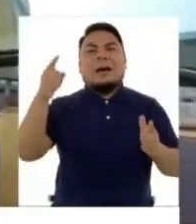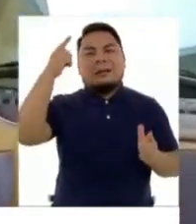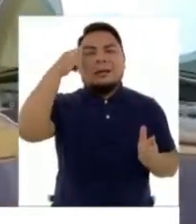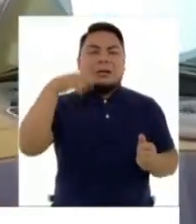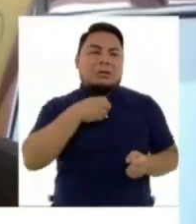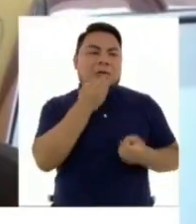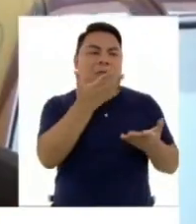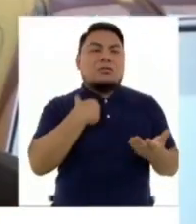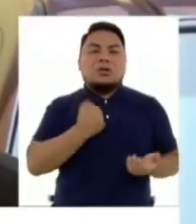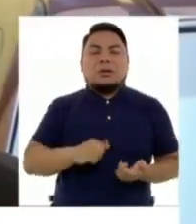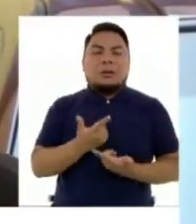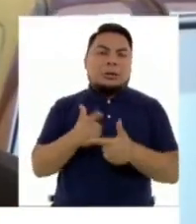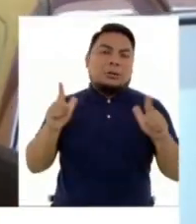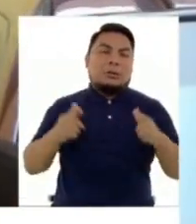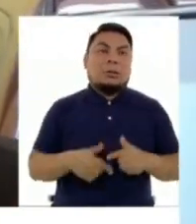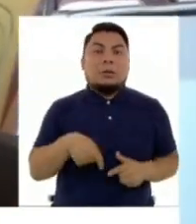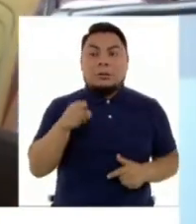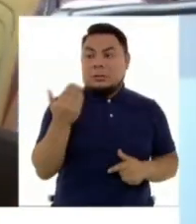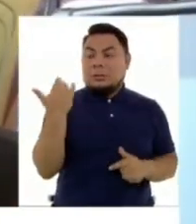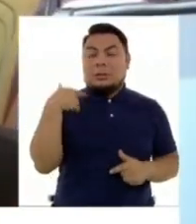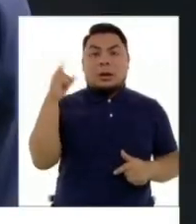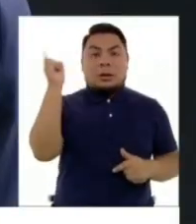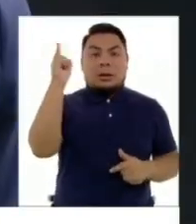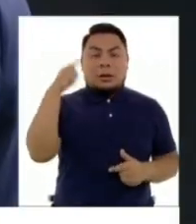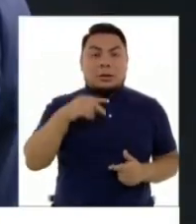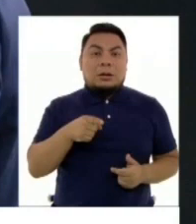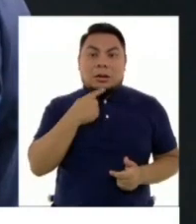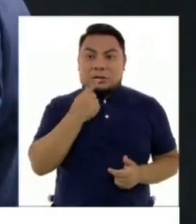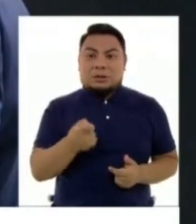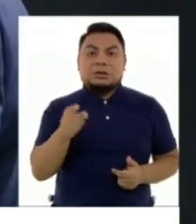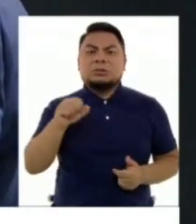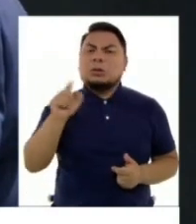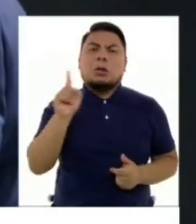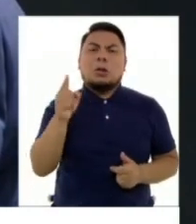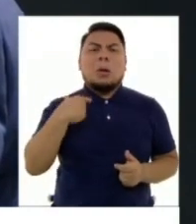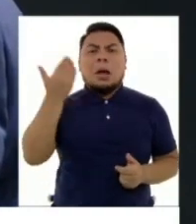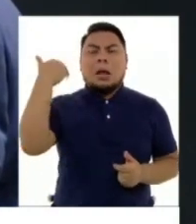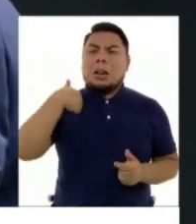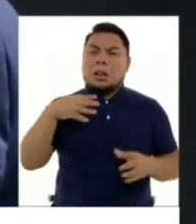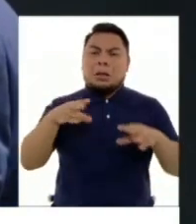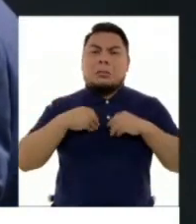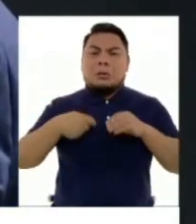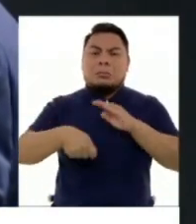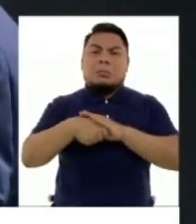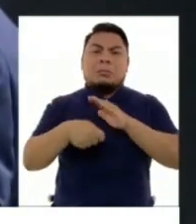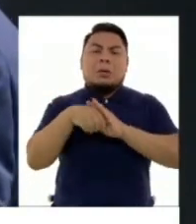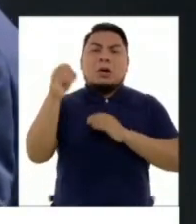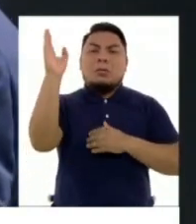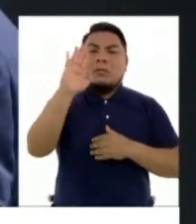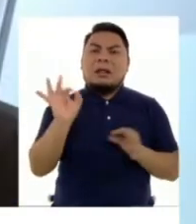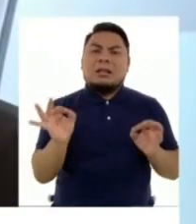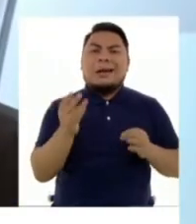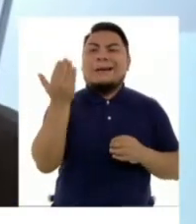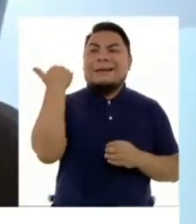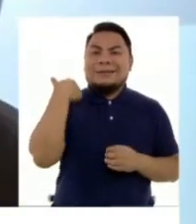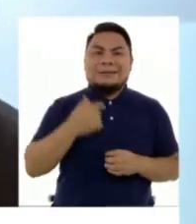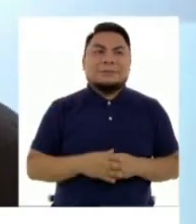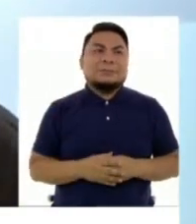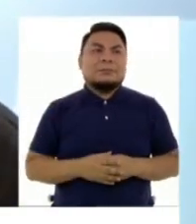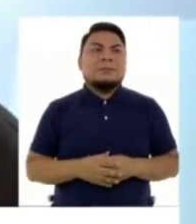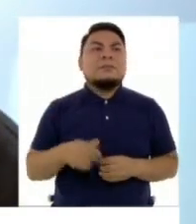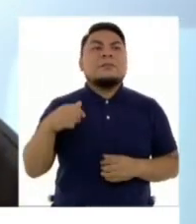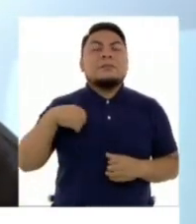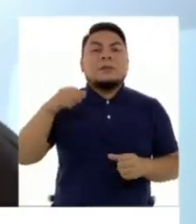de su muerte, el expresidente Alan García negaba haber recibido dinero de la empresa Odebrecht. Porque les